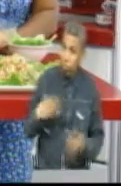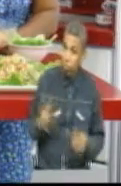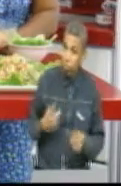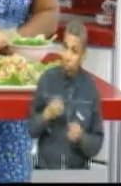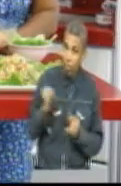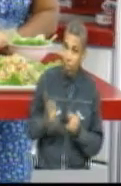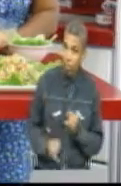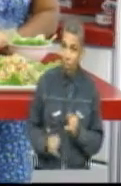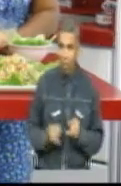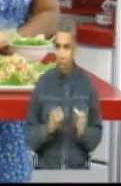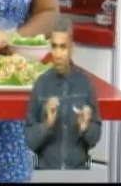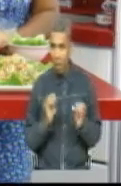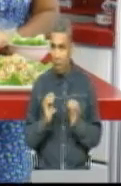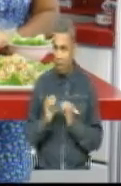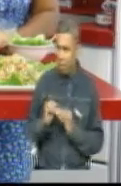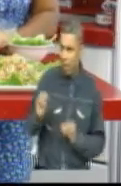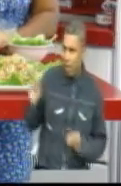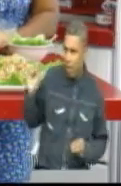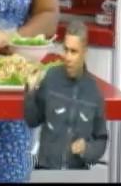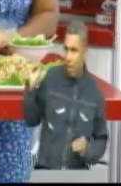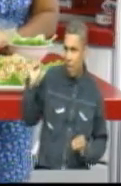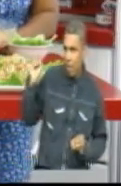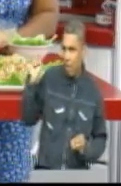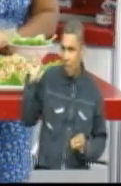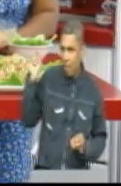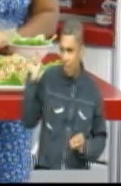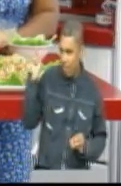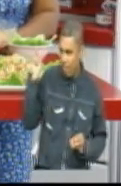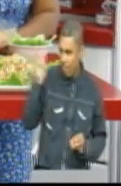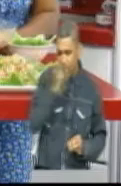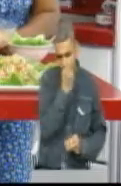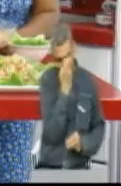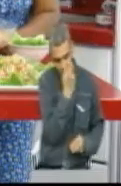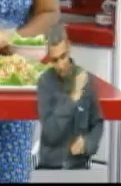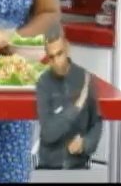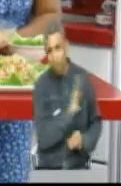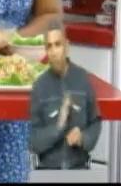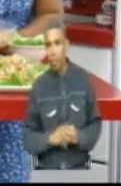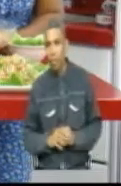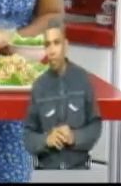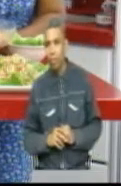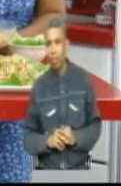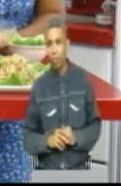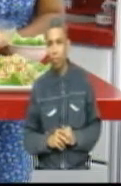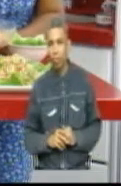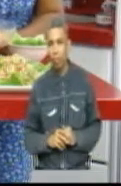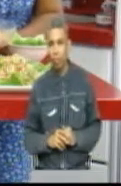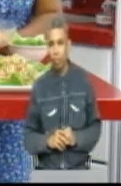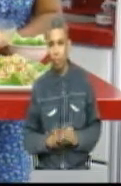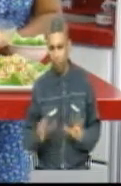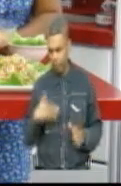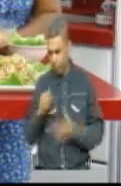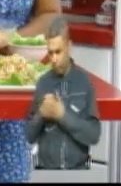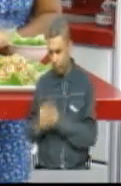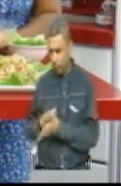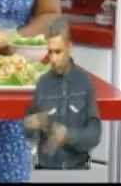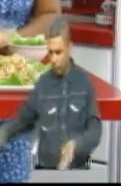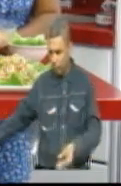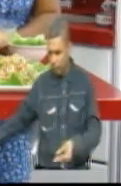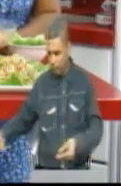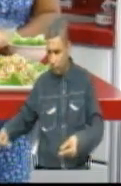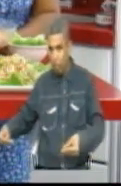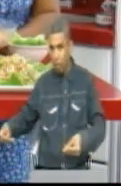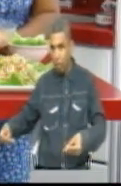falta una decoración de un osito hacer lo siguiente yo te voy a levantar aquí wisum ven por favor aclara que él colabora méxico impulsó para quiero